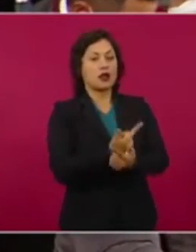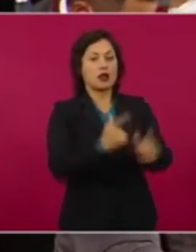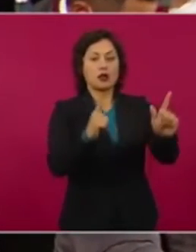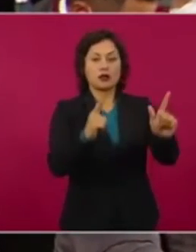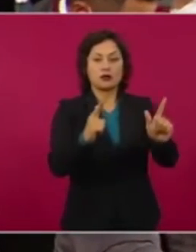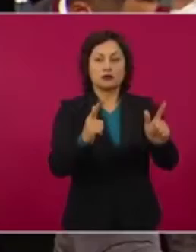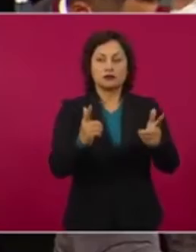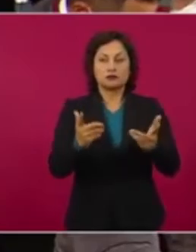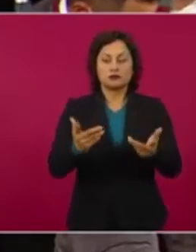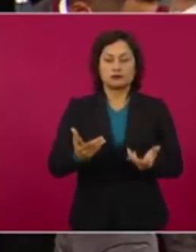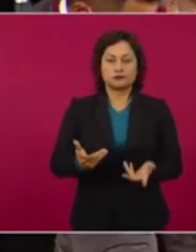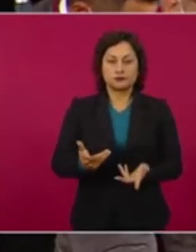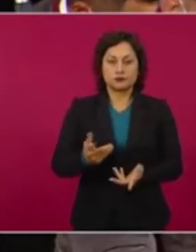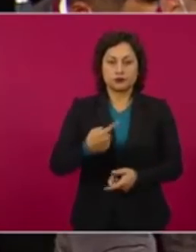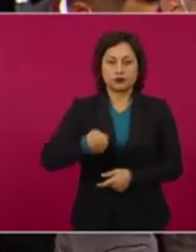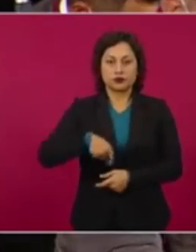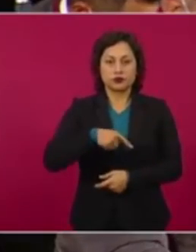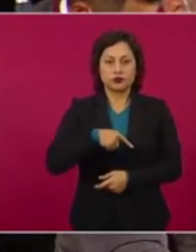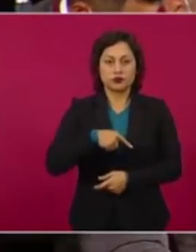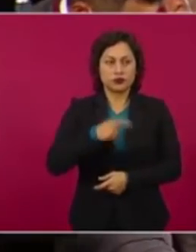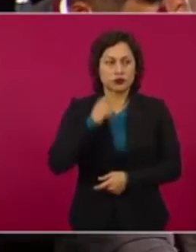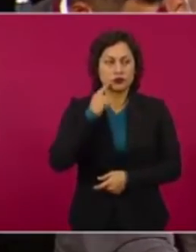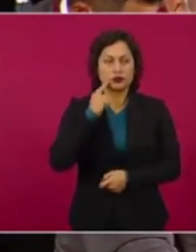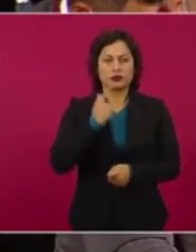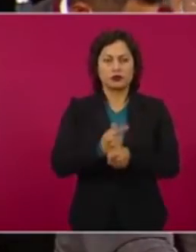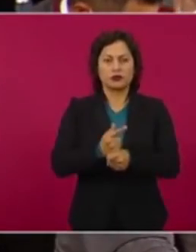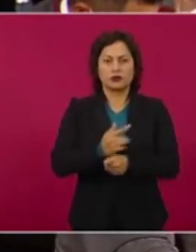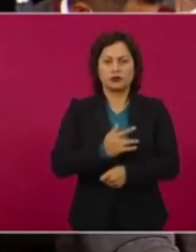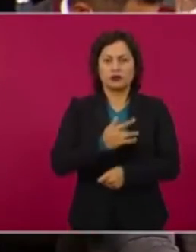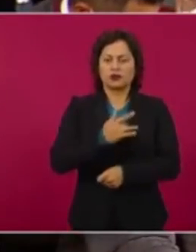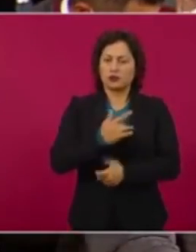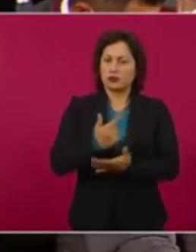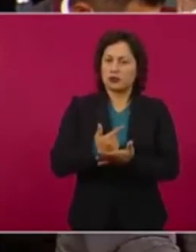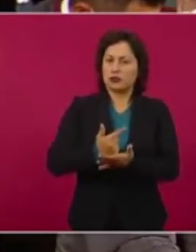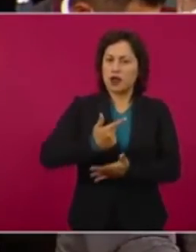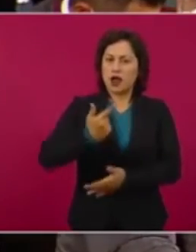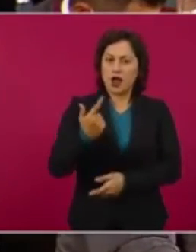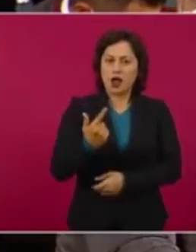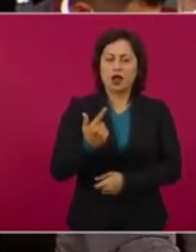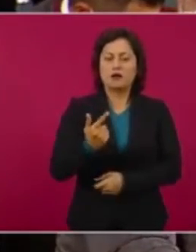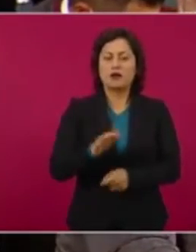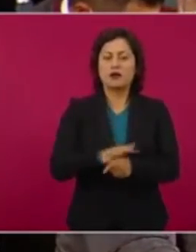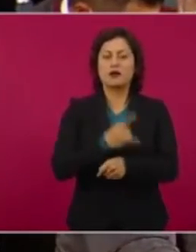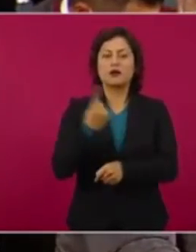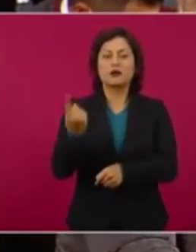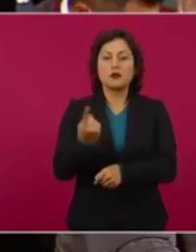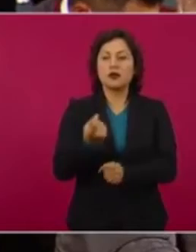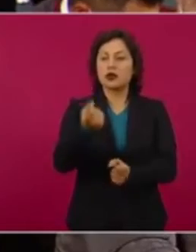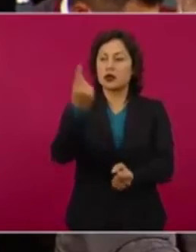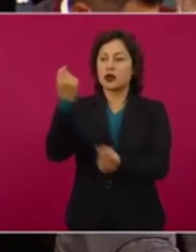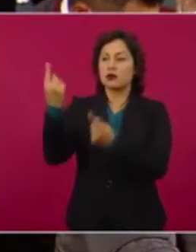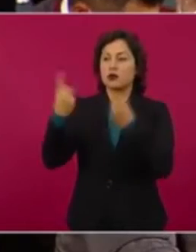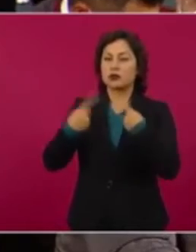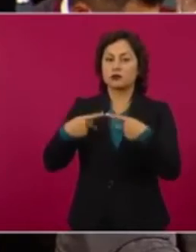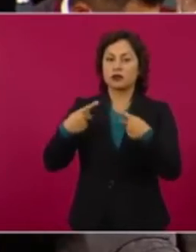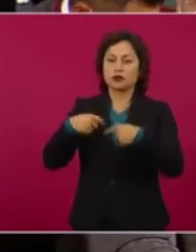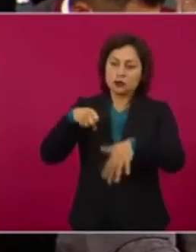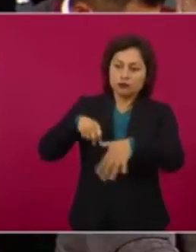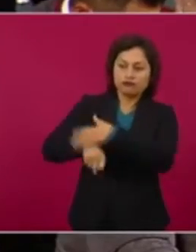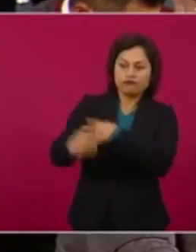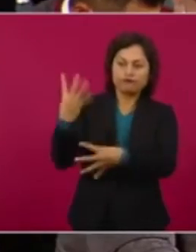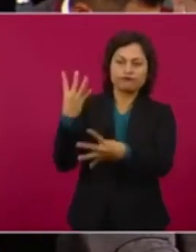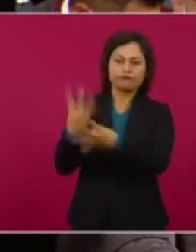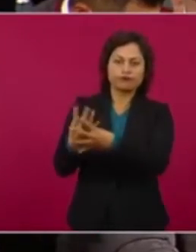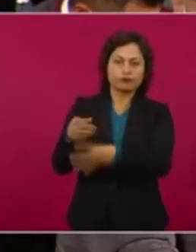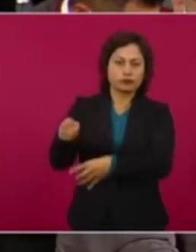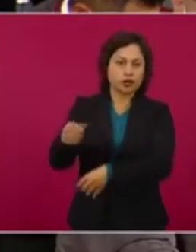Nos parece grave porque por un lado hay gente presa injustamente y por otro